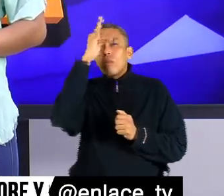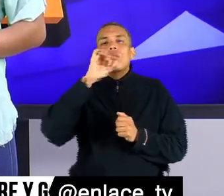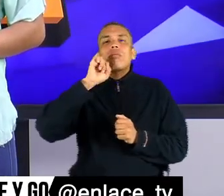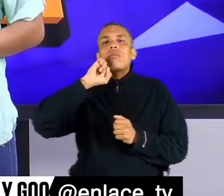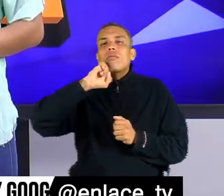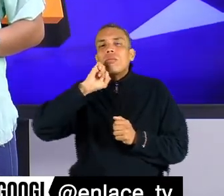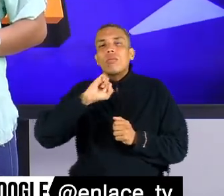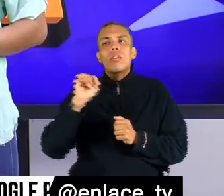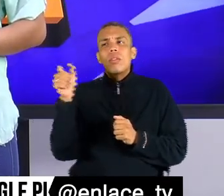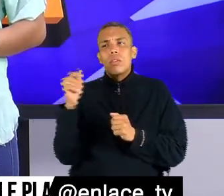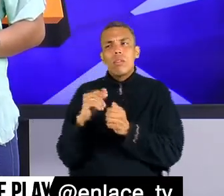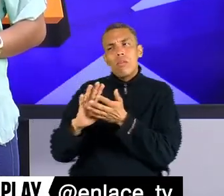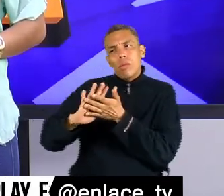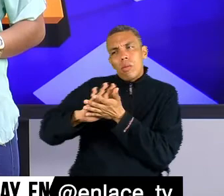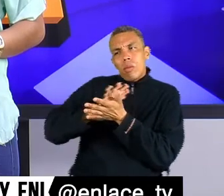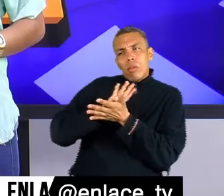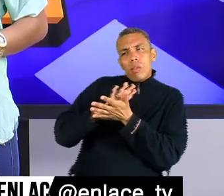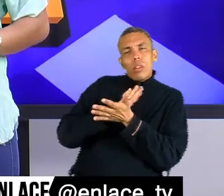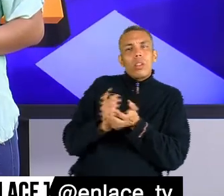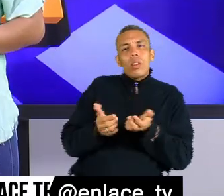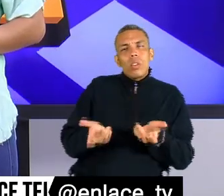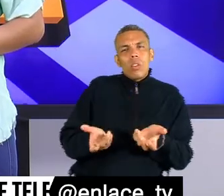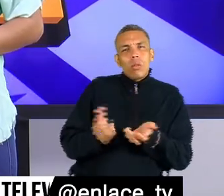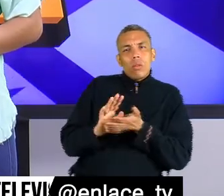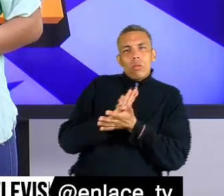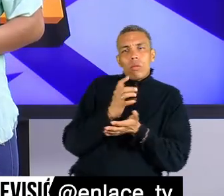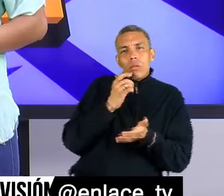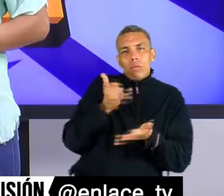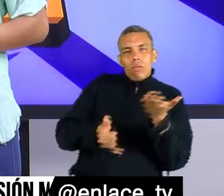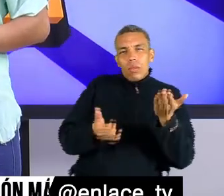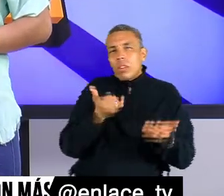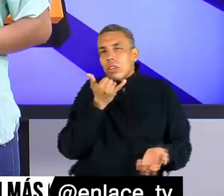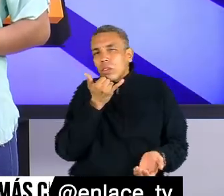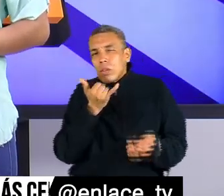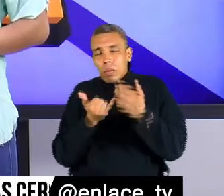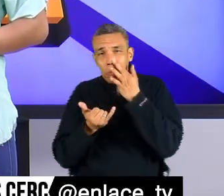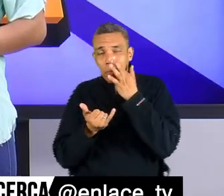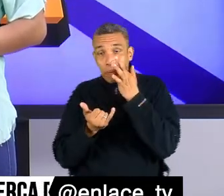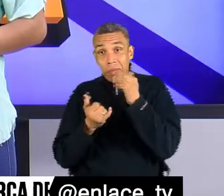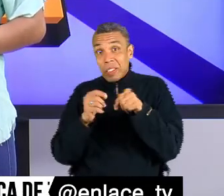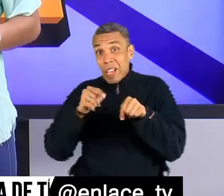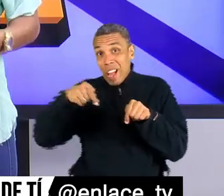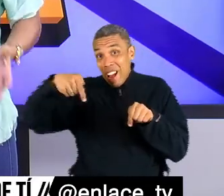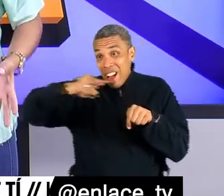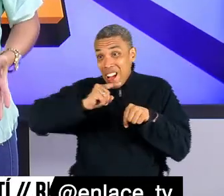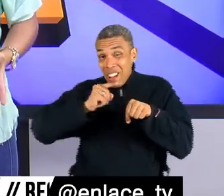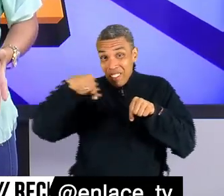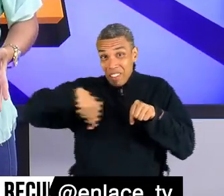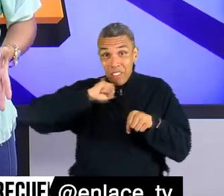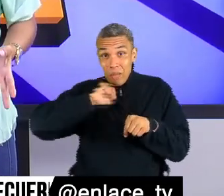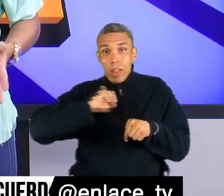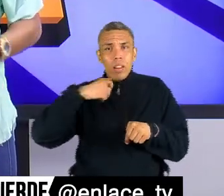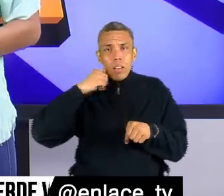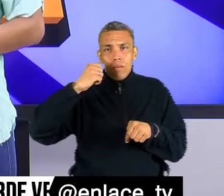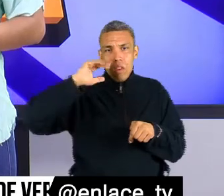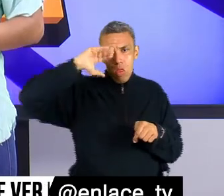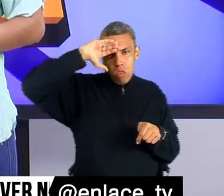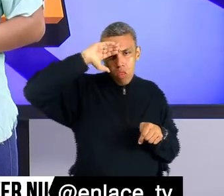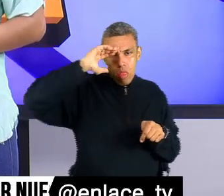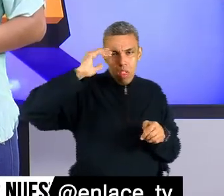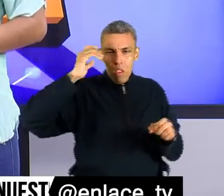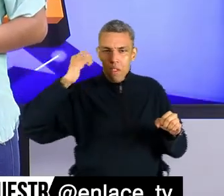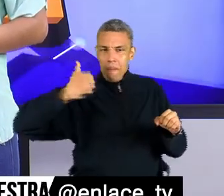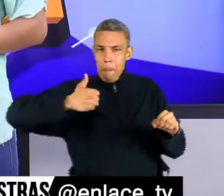del Magdalena Medio en las últimas horas y que advierte alarmante cifra de casos de abuso sexual. Aseguran que se tratarían